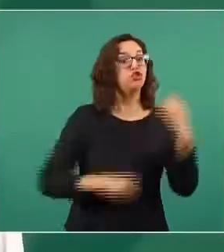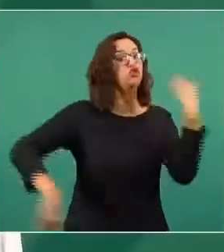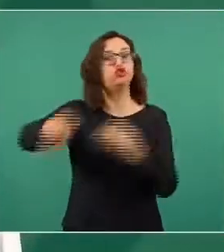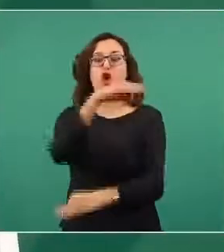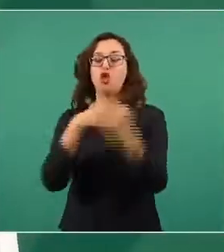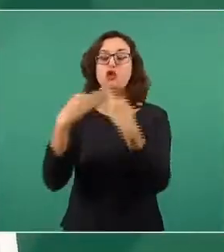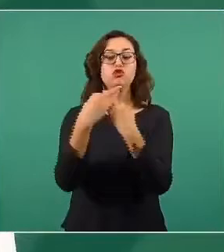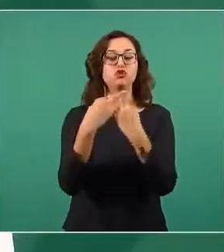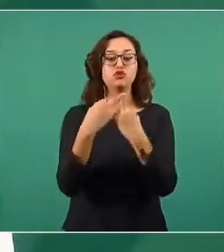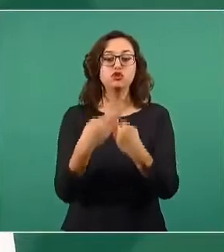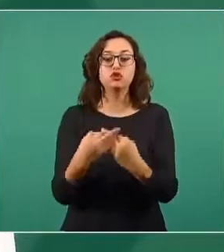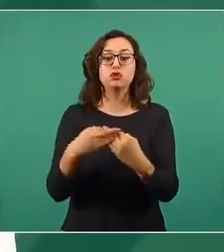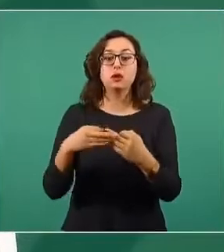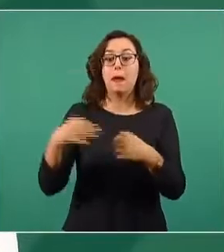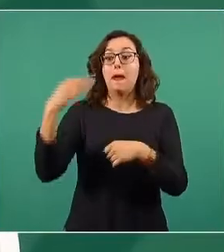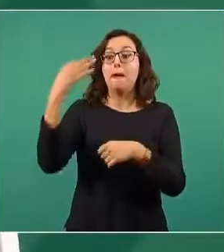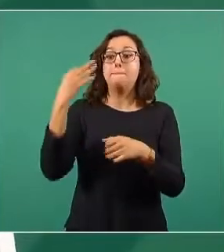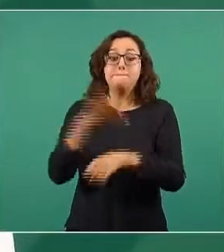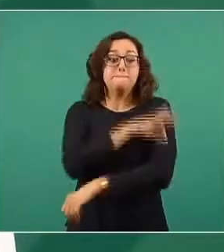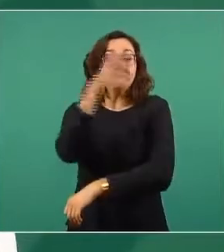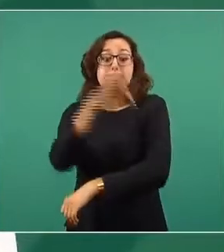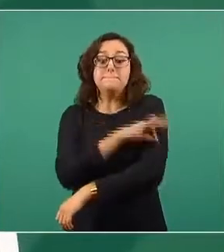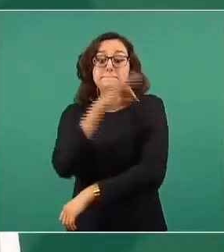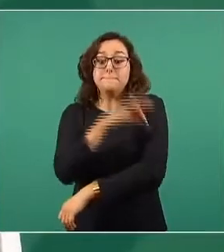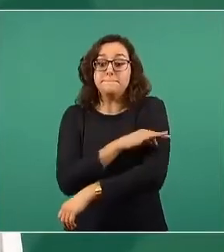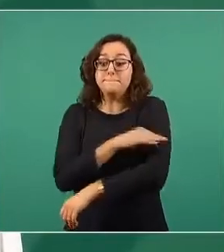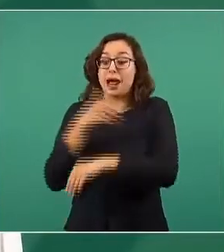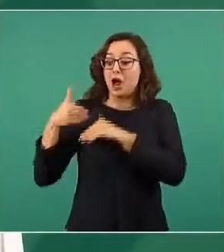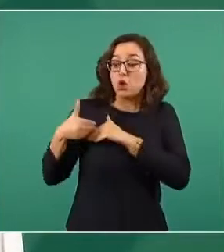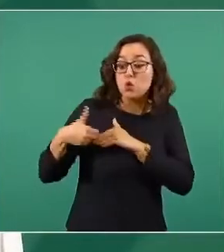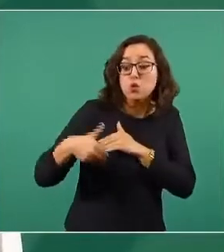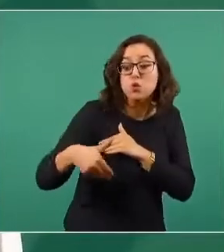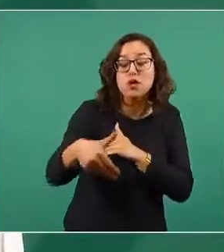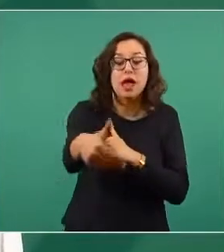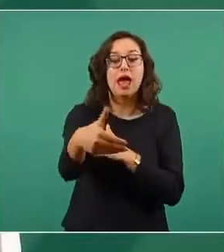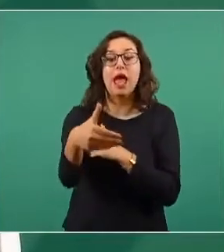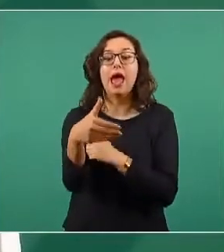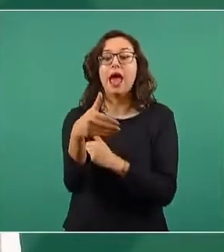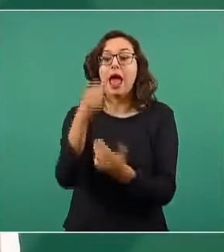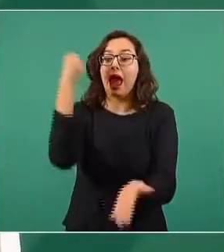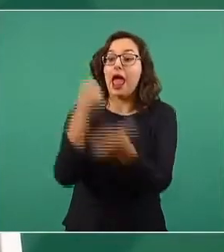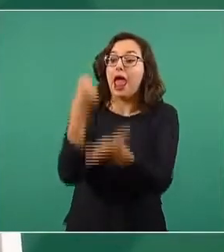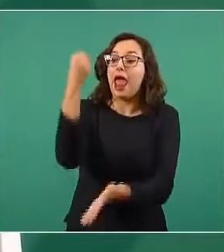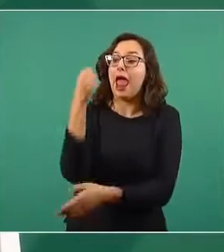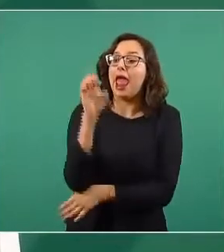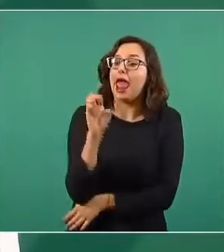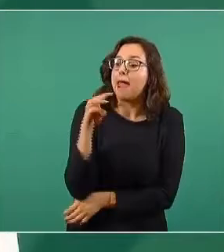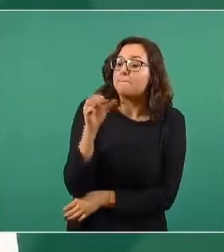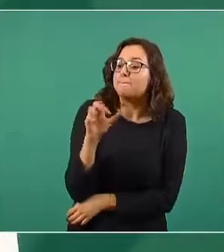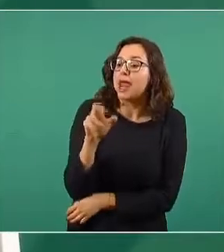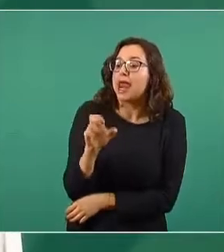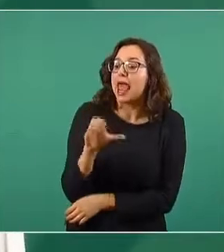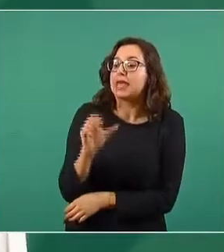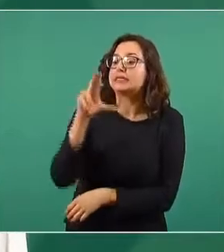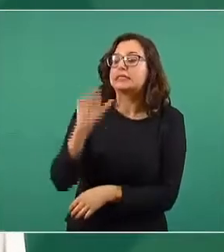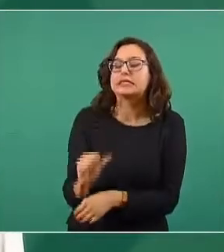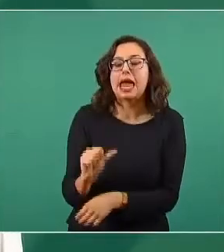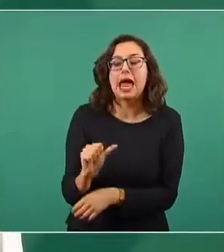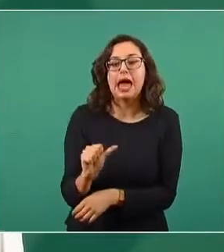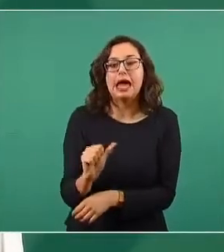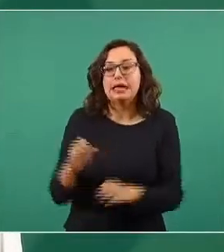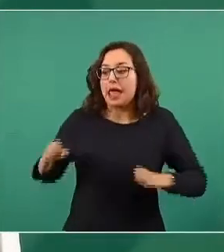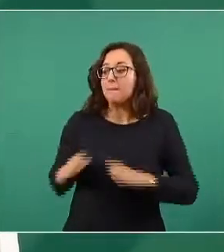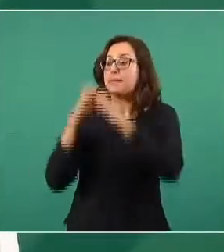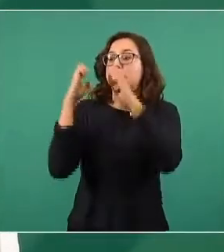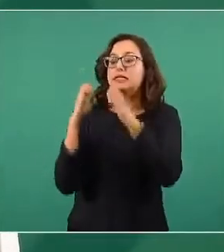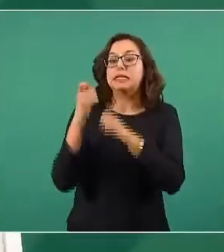Argentina. Están en una etapa, como lo hemos comentado varias veces, que se llama autorización de uso de emergencias. Se